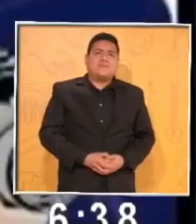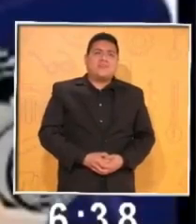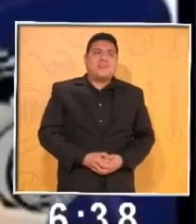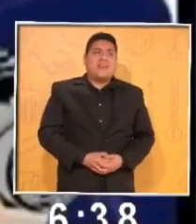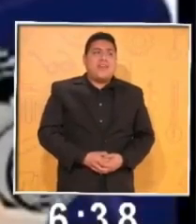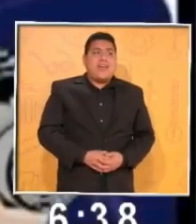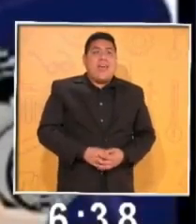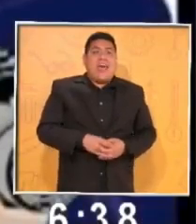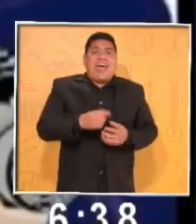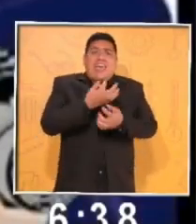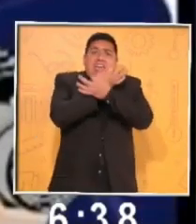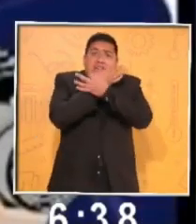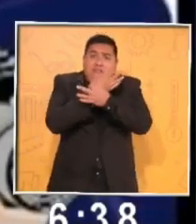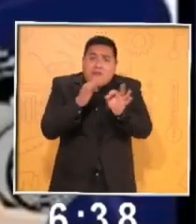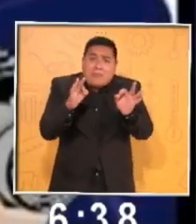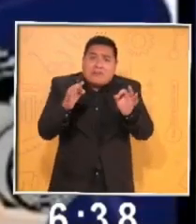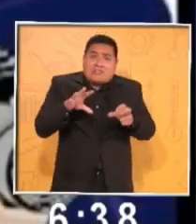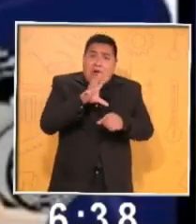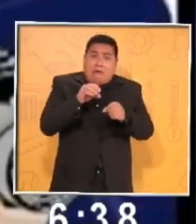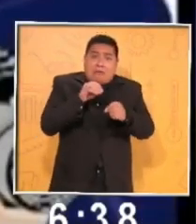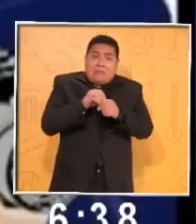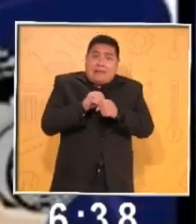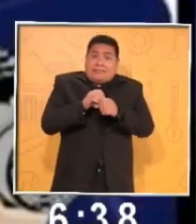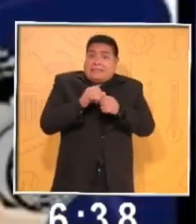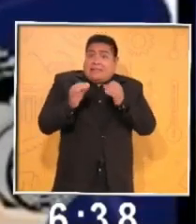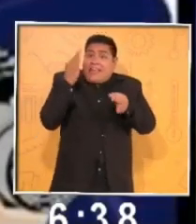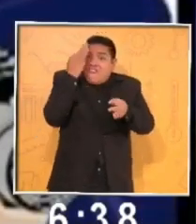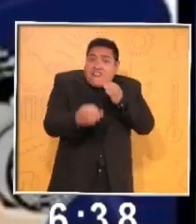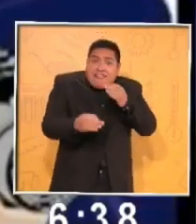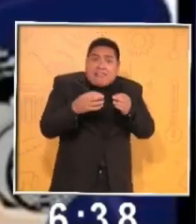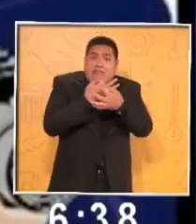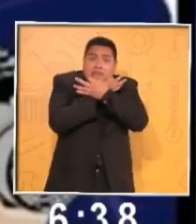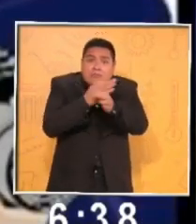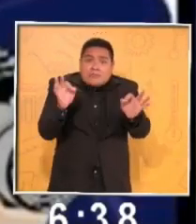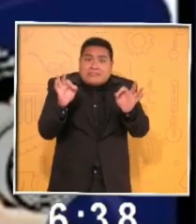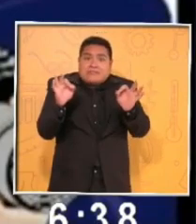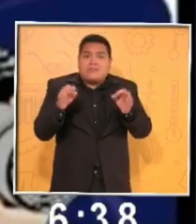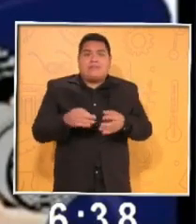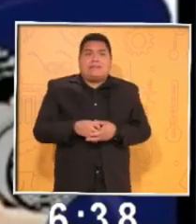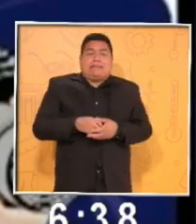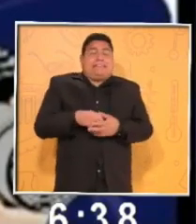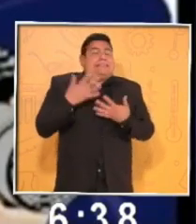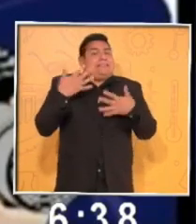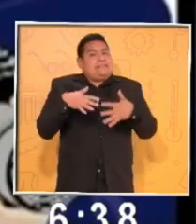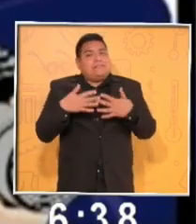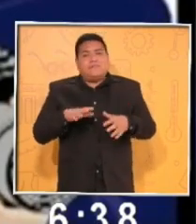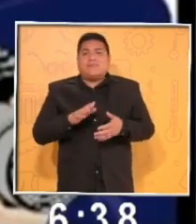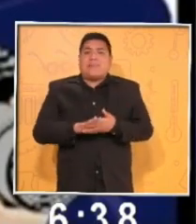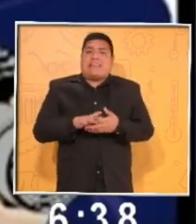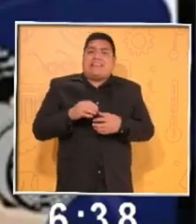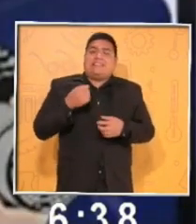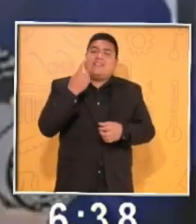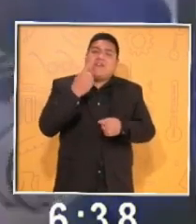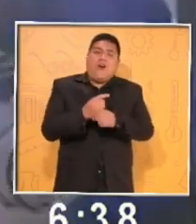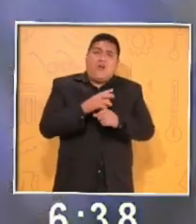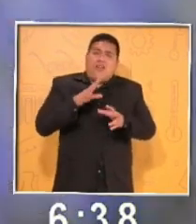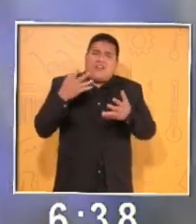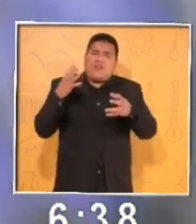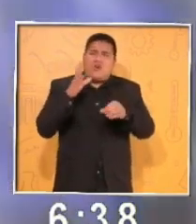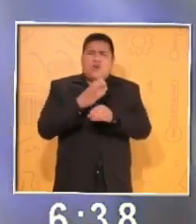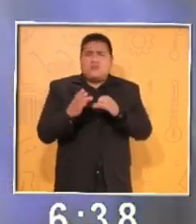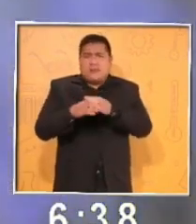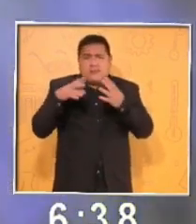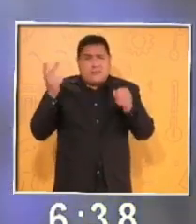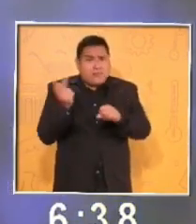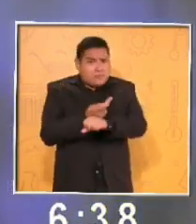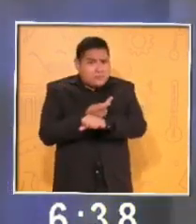No dar la información completa, o sea, presentar datos parciales que se refieran a una sola versión de los hechos.